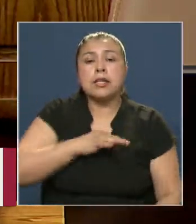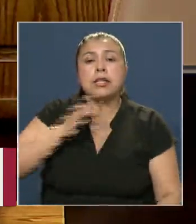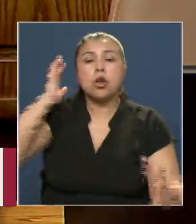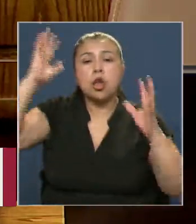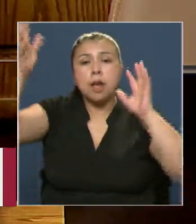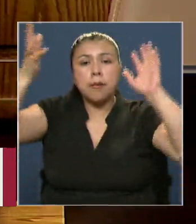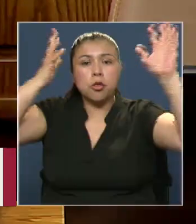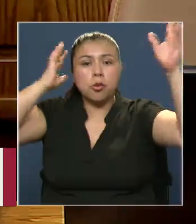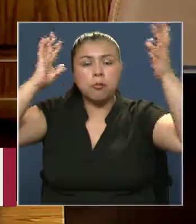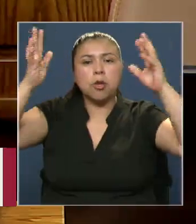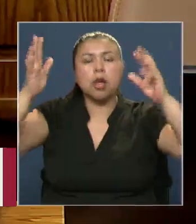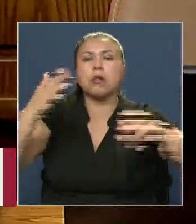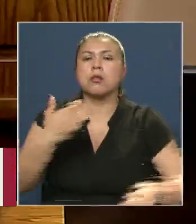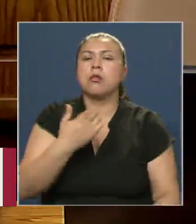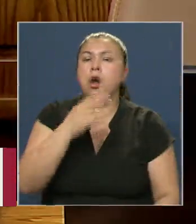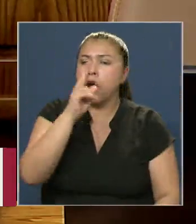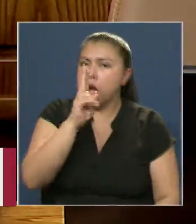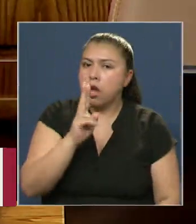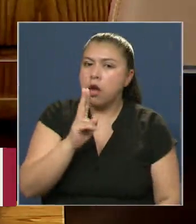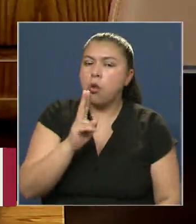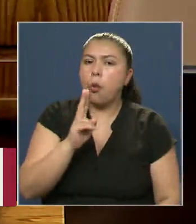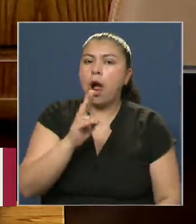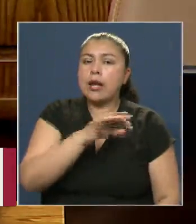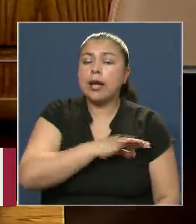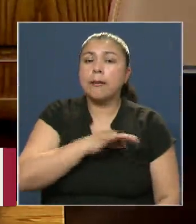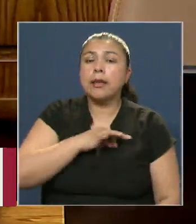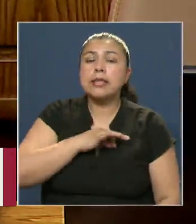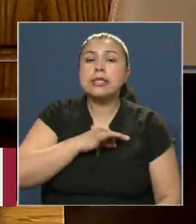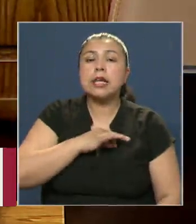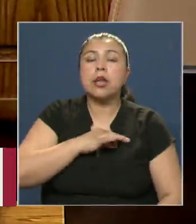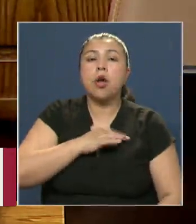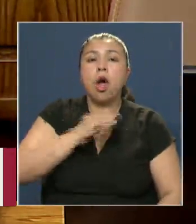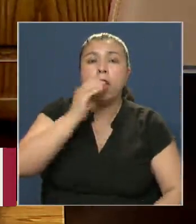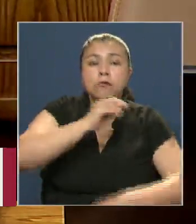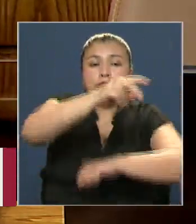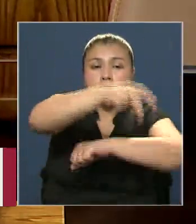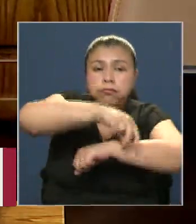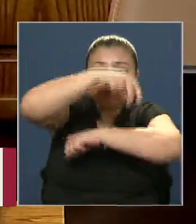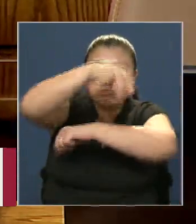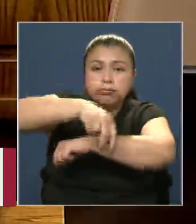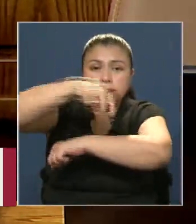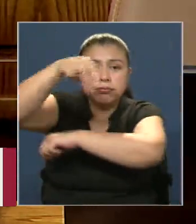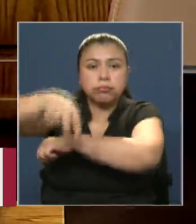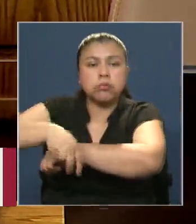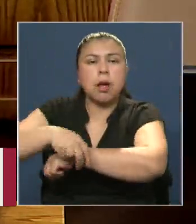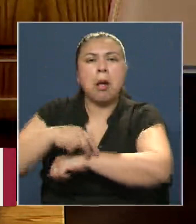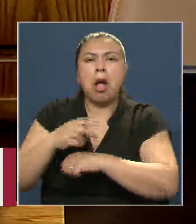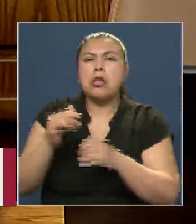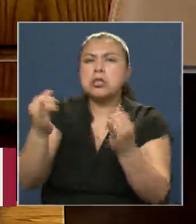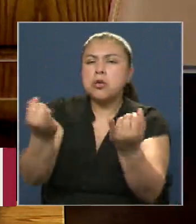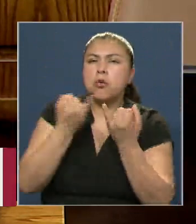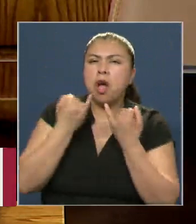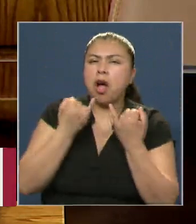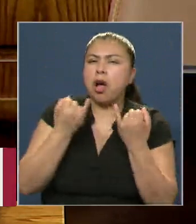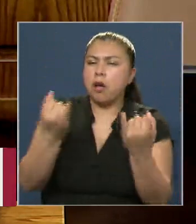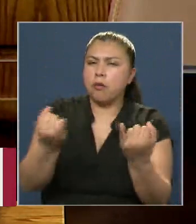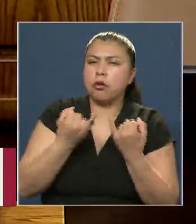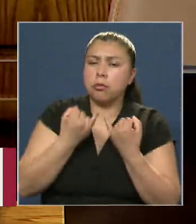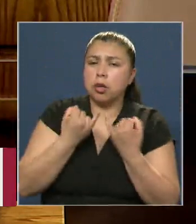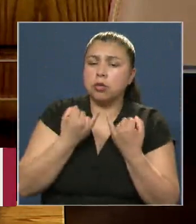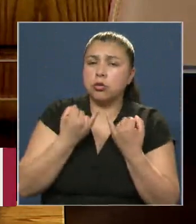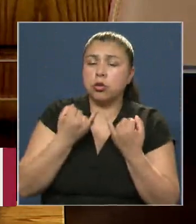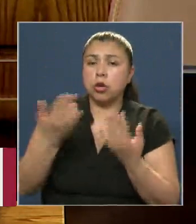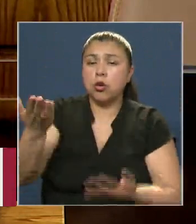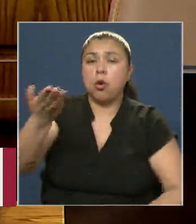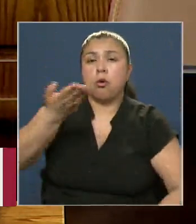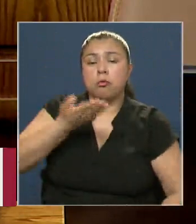Ambiente, al igual que también al Ministerio de Agricultura, para que también nos informe si tiene algún tipo de algún dato, ¿no es cierto?, que nos pueda